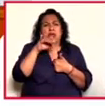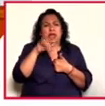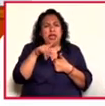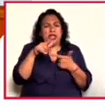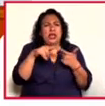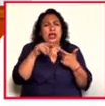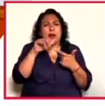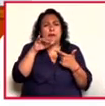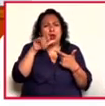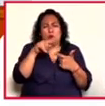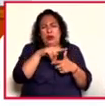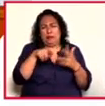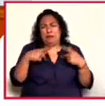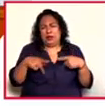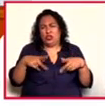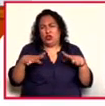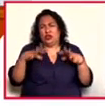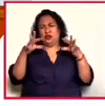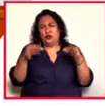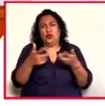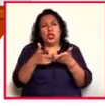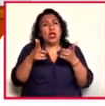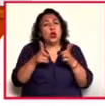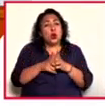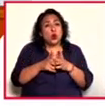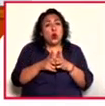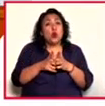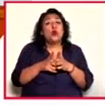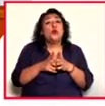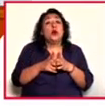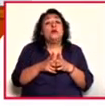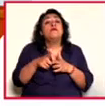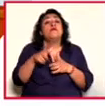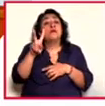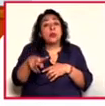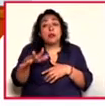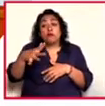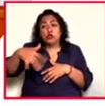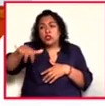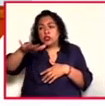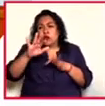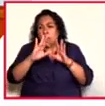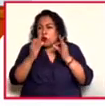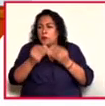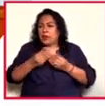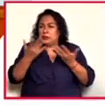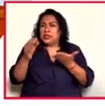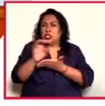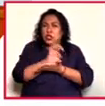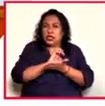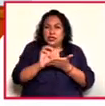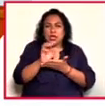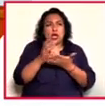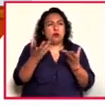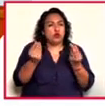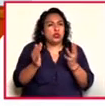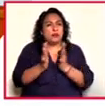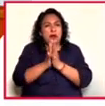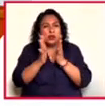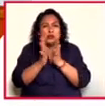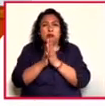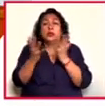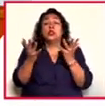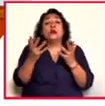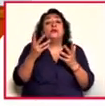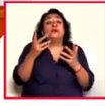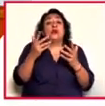Amaury Rafael, fundadores de la agrupación, están en constante búsqueda de un lenguaje escénico, dinámico y frontal, en el que las